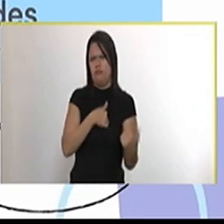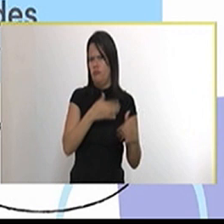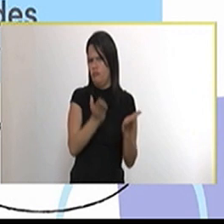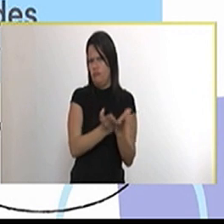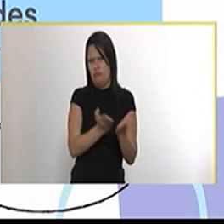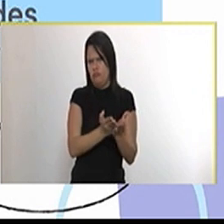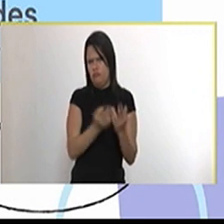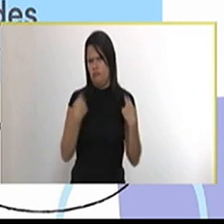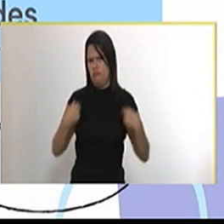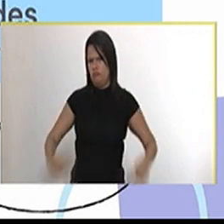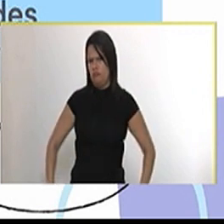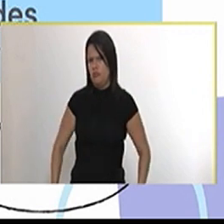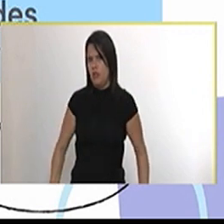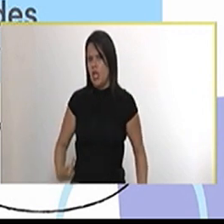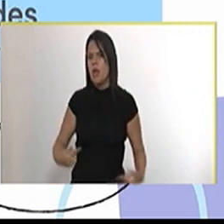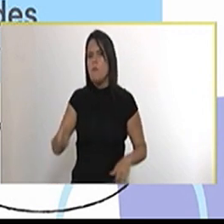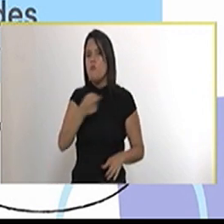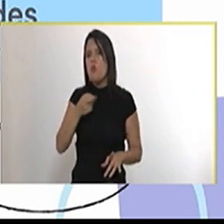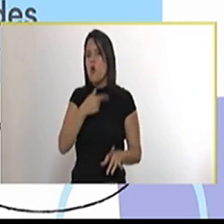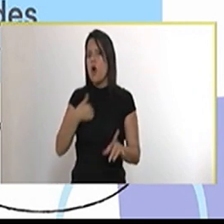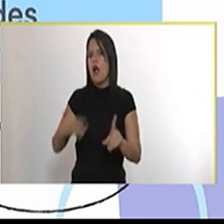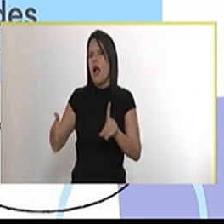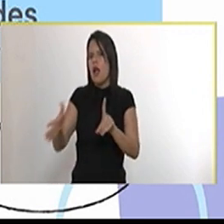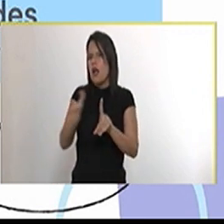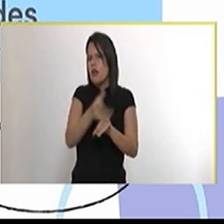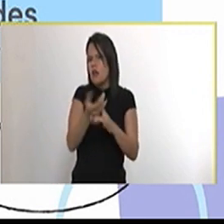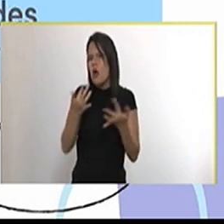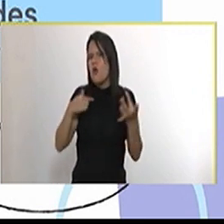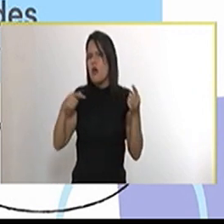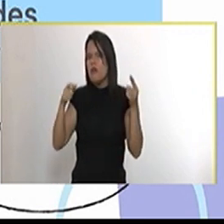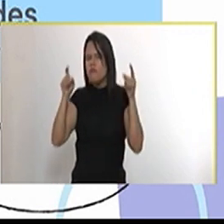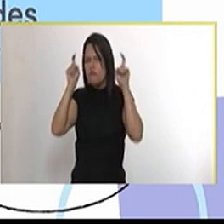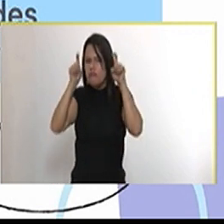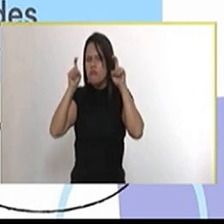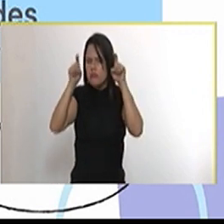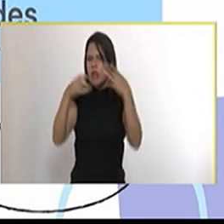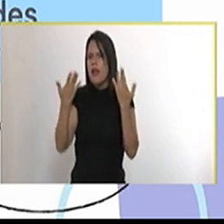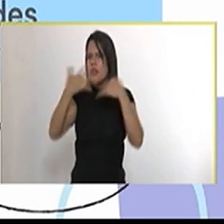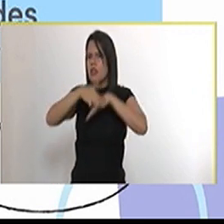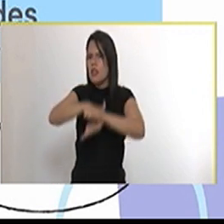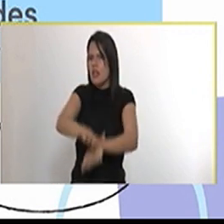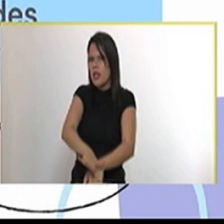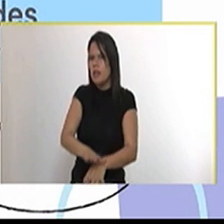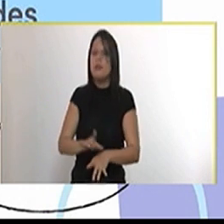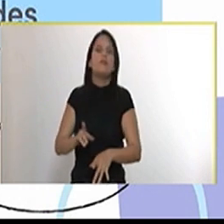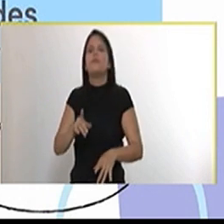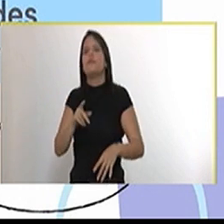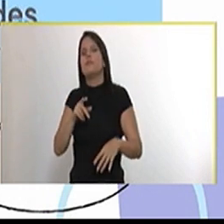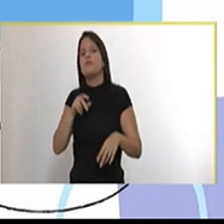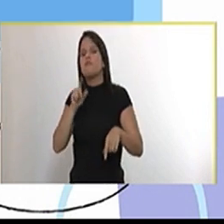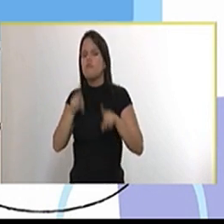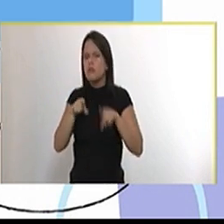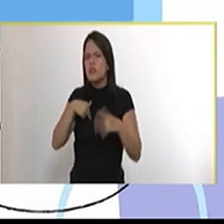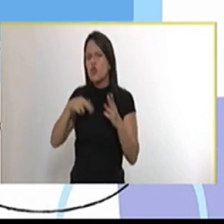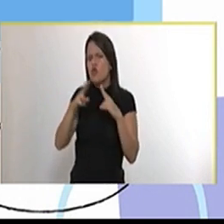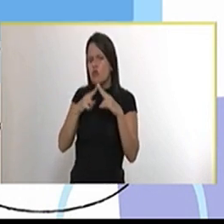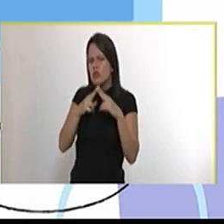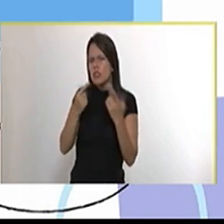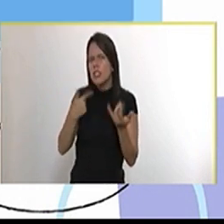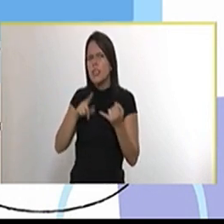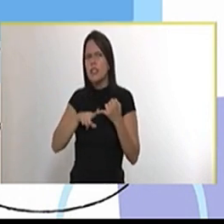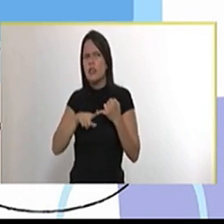en el lugar de estudio y busca alcanzar una formación integral basada en las dimensiones del